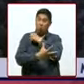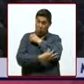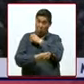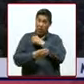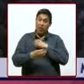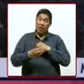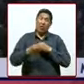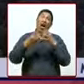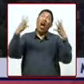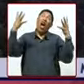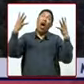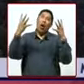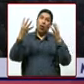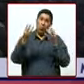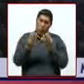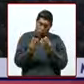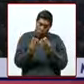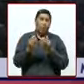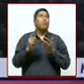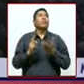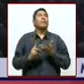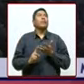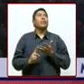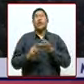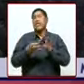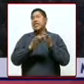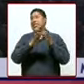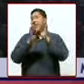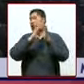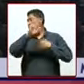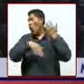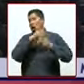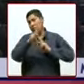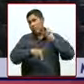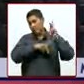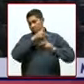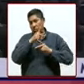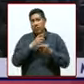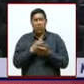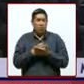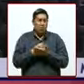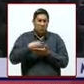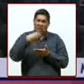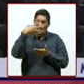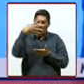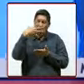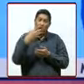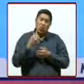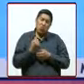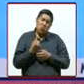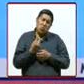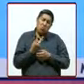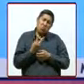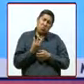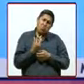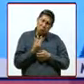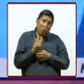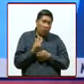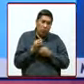que vaya a resolver problemas de toda la población, que la riqueza no se concentre en pocas manos, sino que pueda